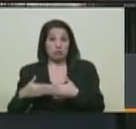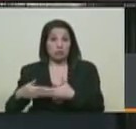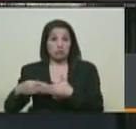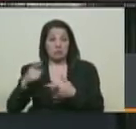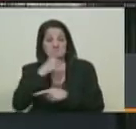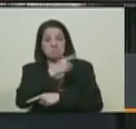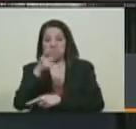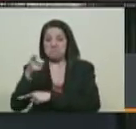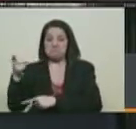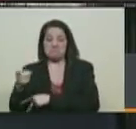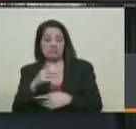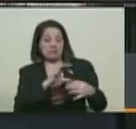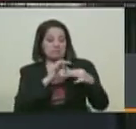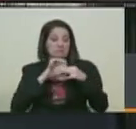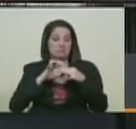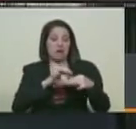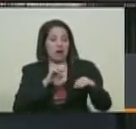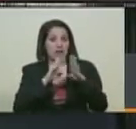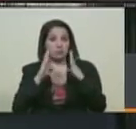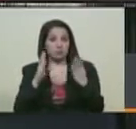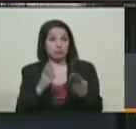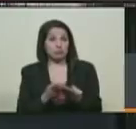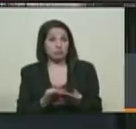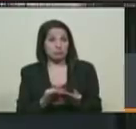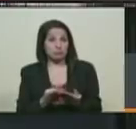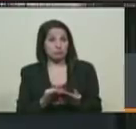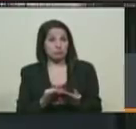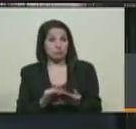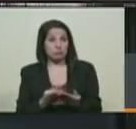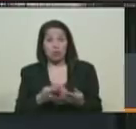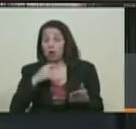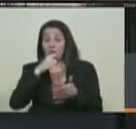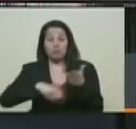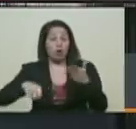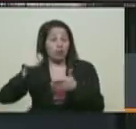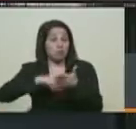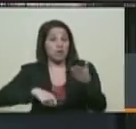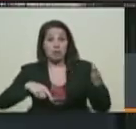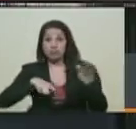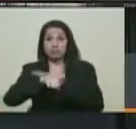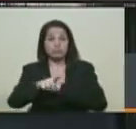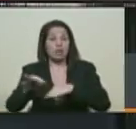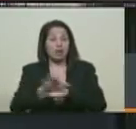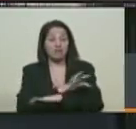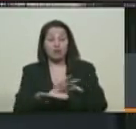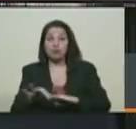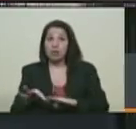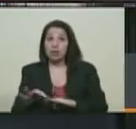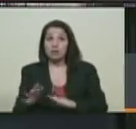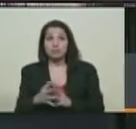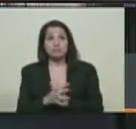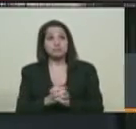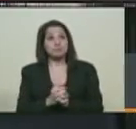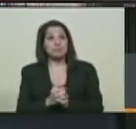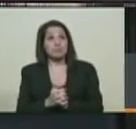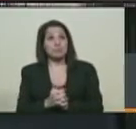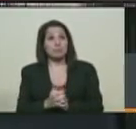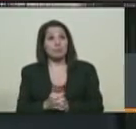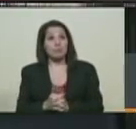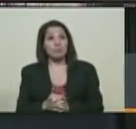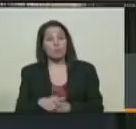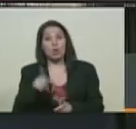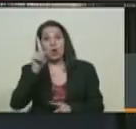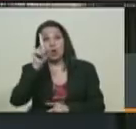sus lacayos en el mundo y prohibieron que pasara la frontera. Y los mantuvieron